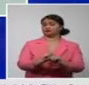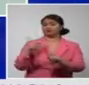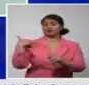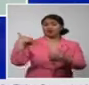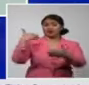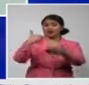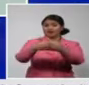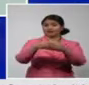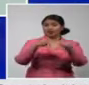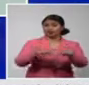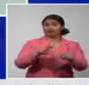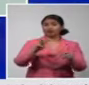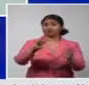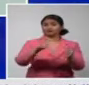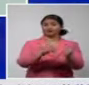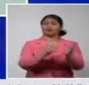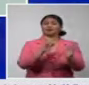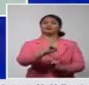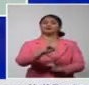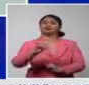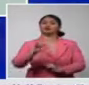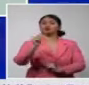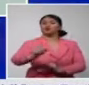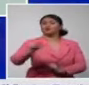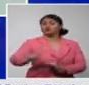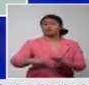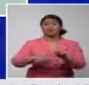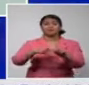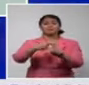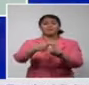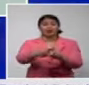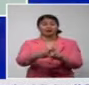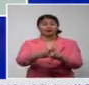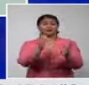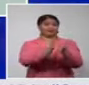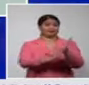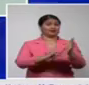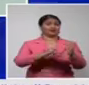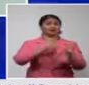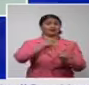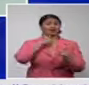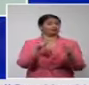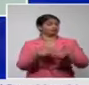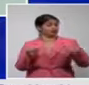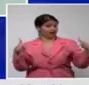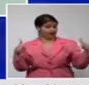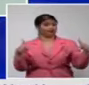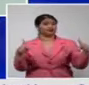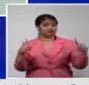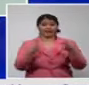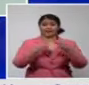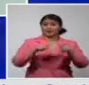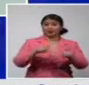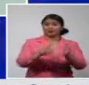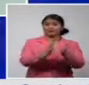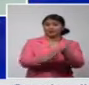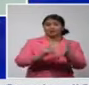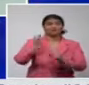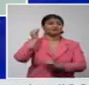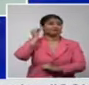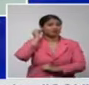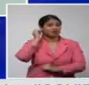más que en el mes de enero, que fue el más alto de toda la pandemia. Ahí ustedes lo pueden